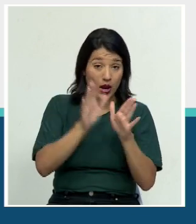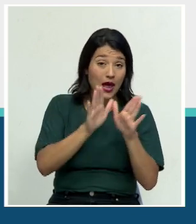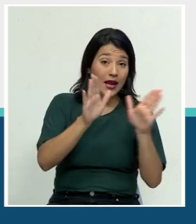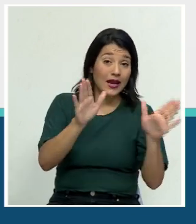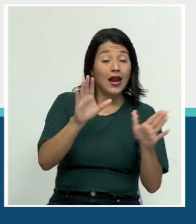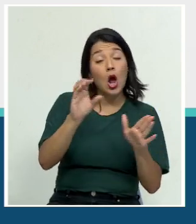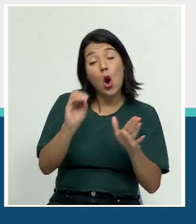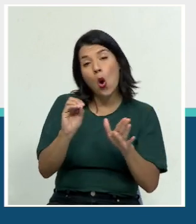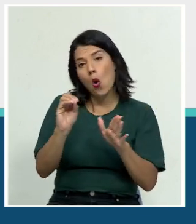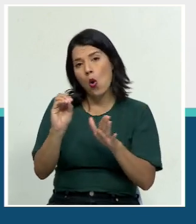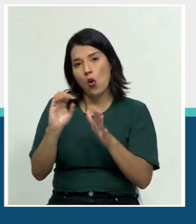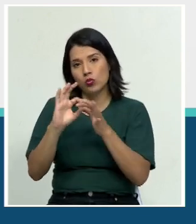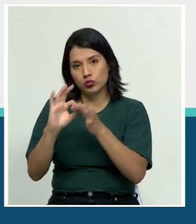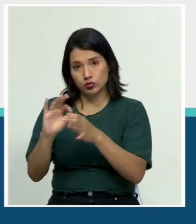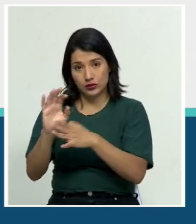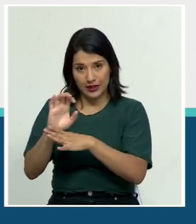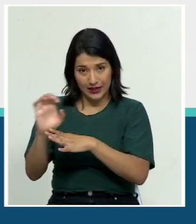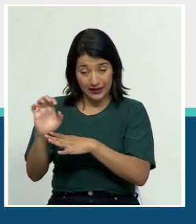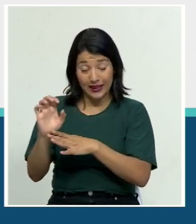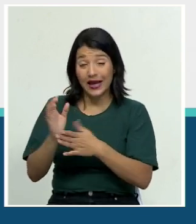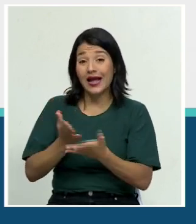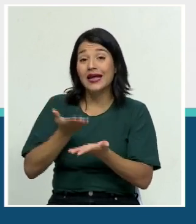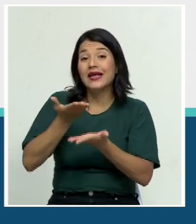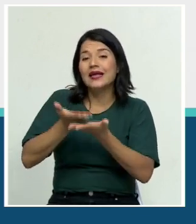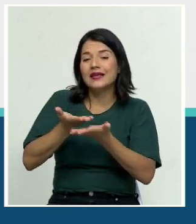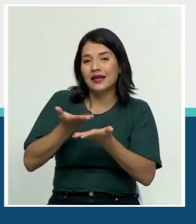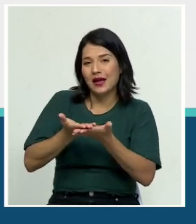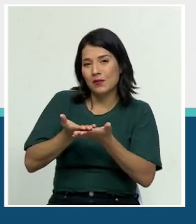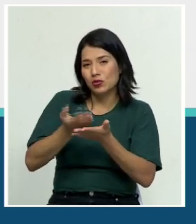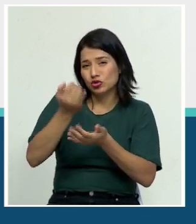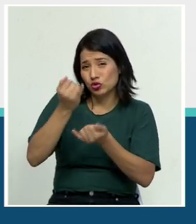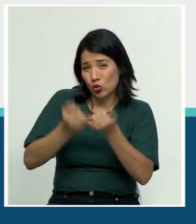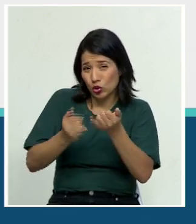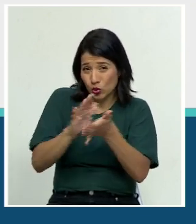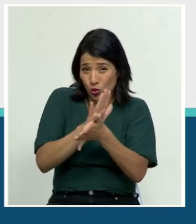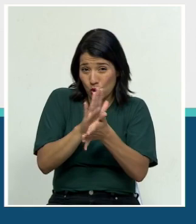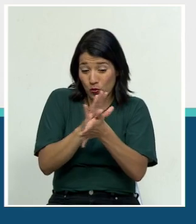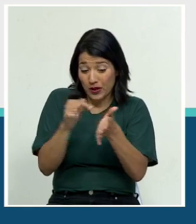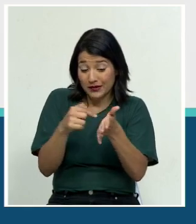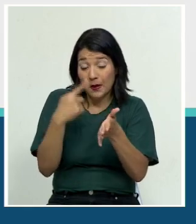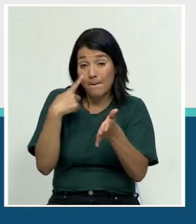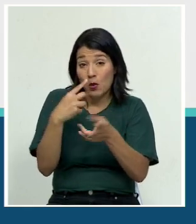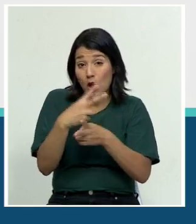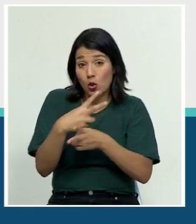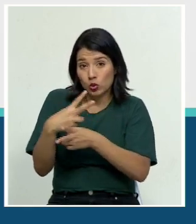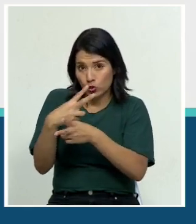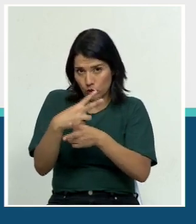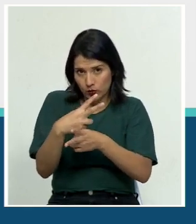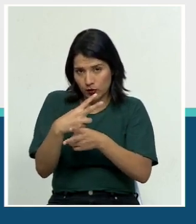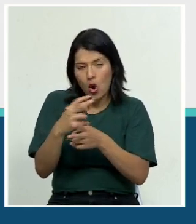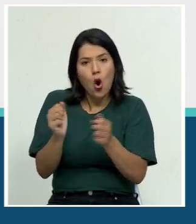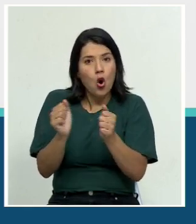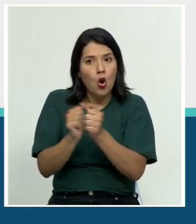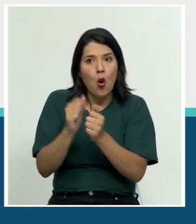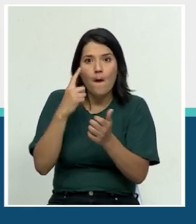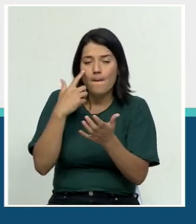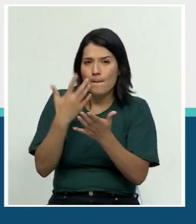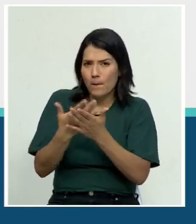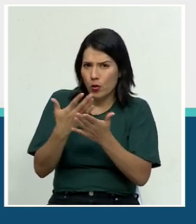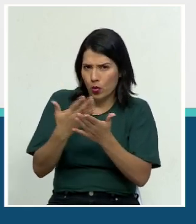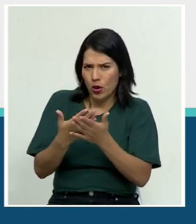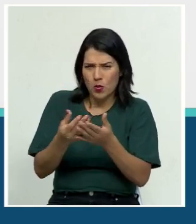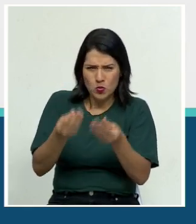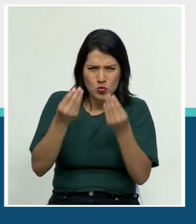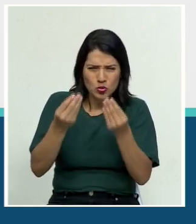Ética, este último informe de auditoría con todos los respaldos, que les digo, es un número importante de informes